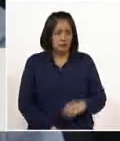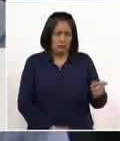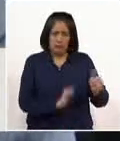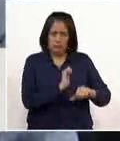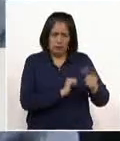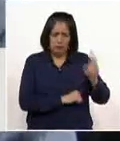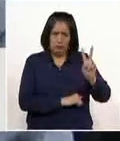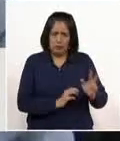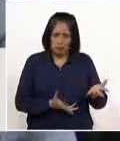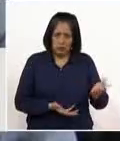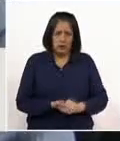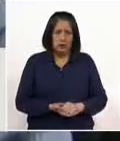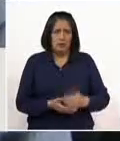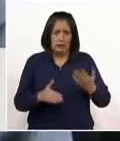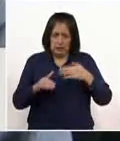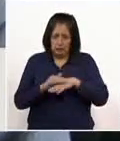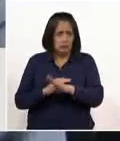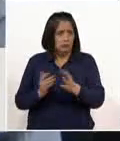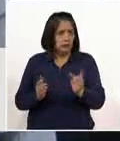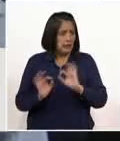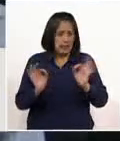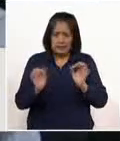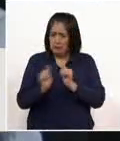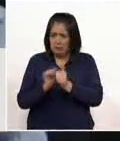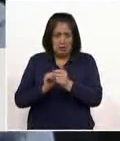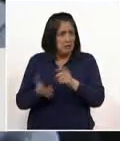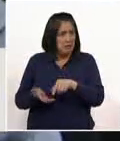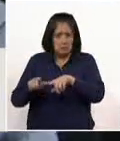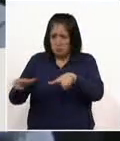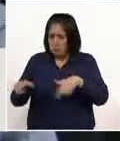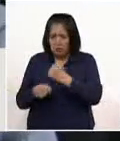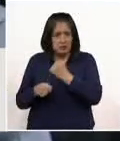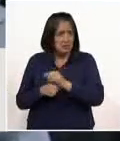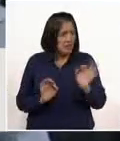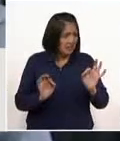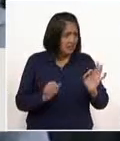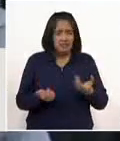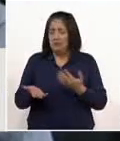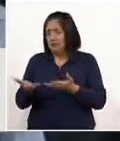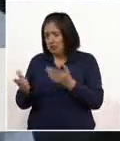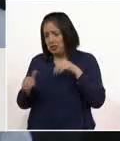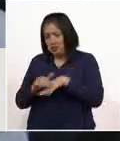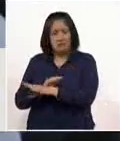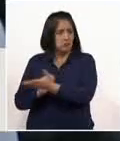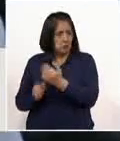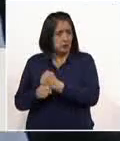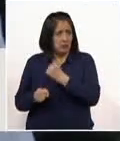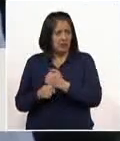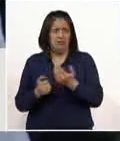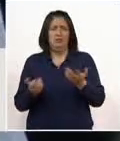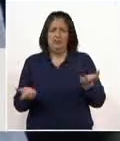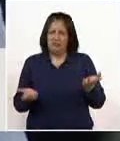venezolano accede a una plaza que nadie concursaba, que nadie quiso, y él ocupa la plaza. Se ha producido un